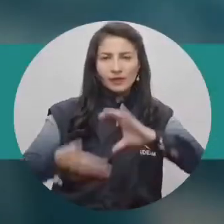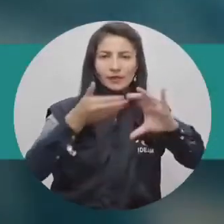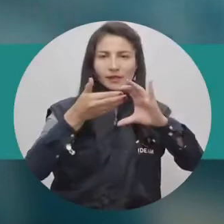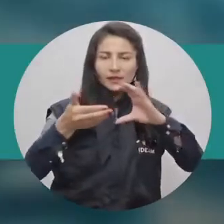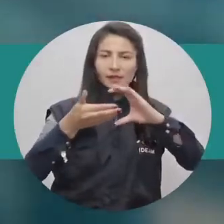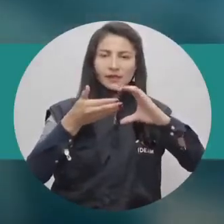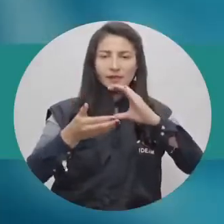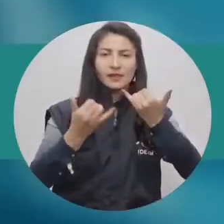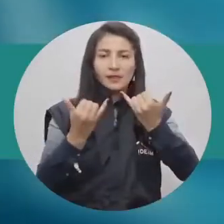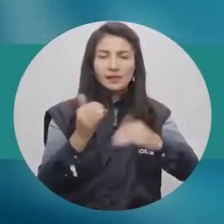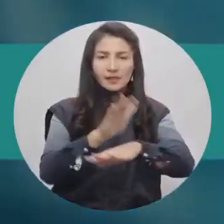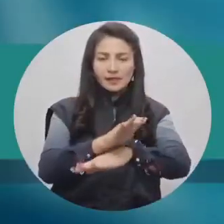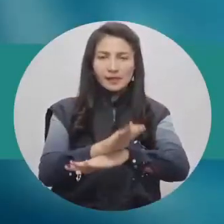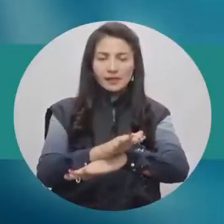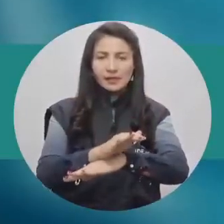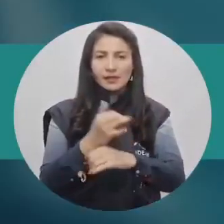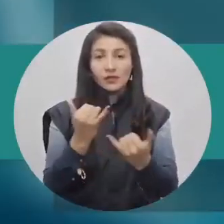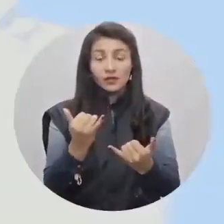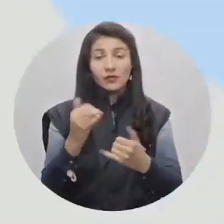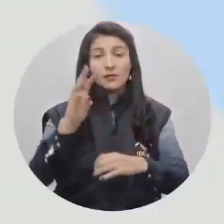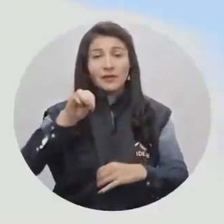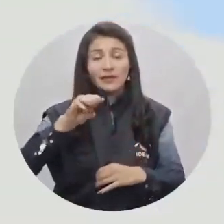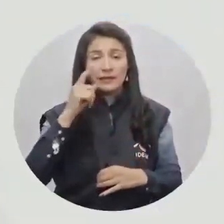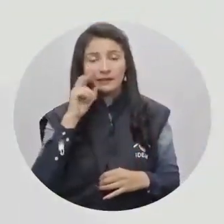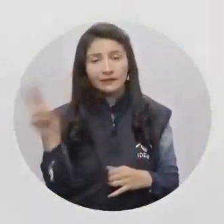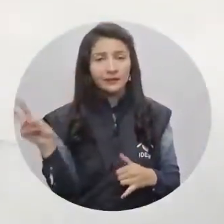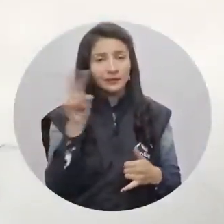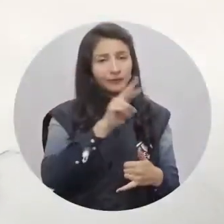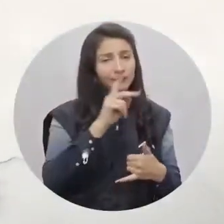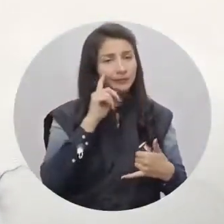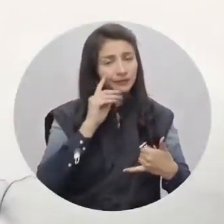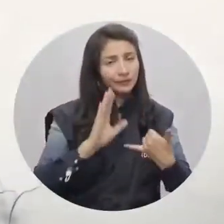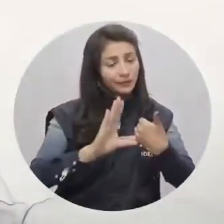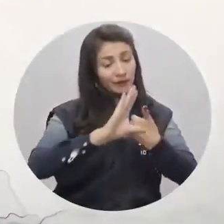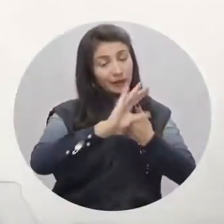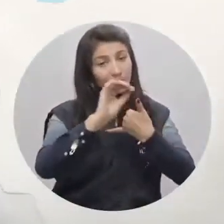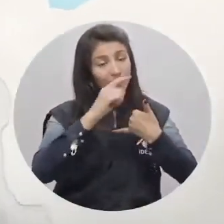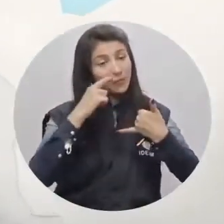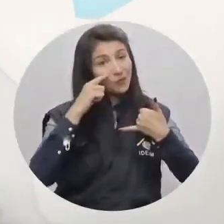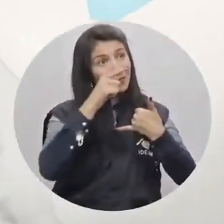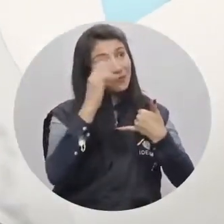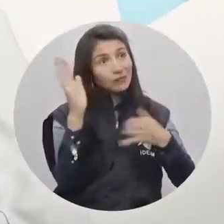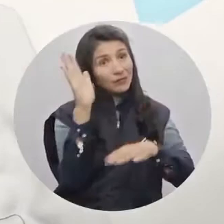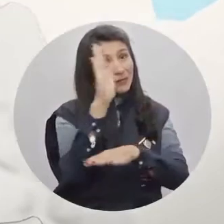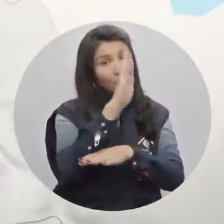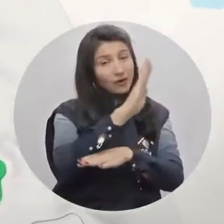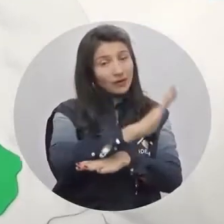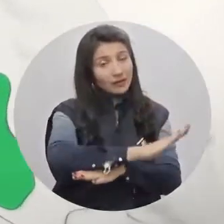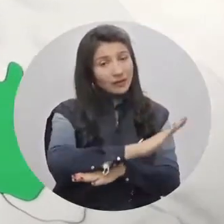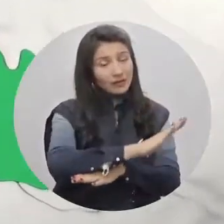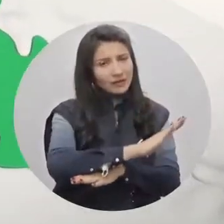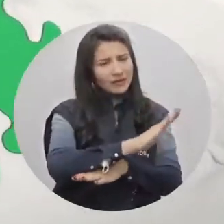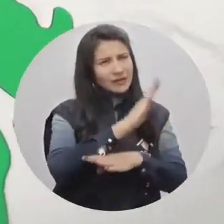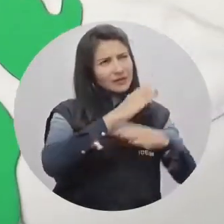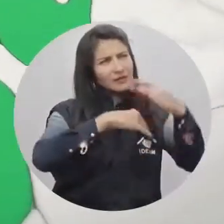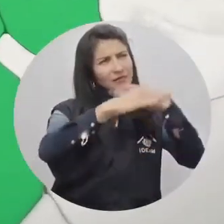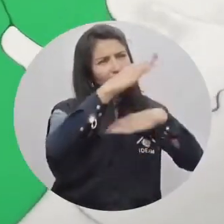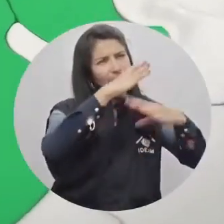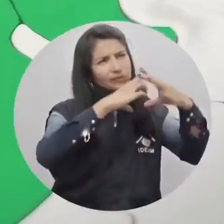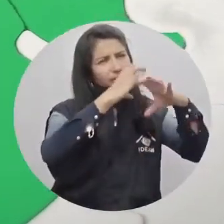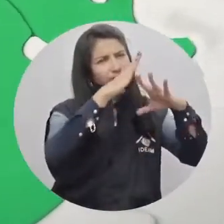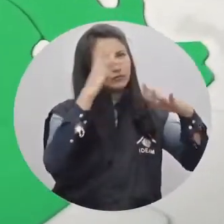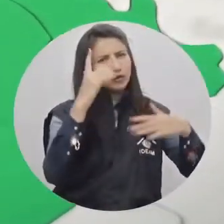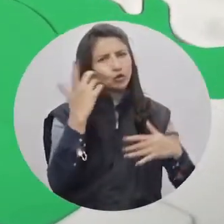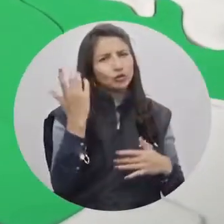Pronóstico para la tarde del martes. Durante la tarde de hoy, se espera incremento de nubes en el sur y centro de la región Caribe.